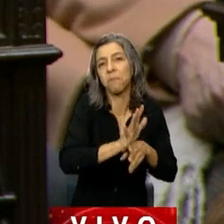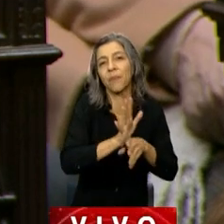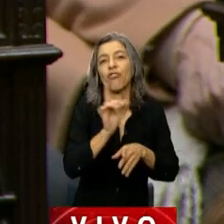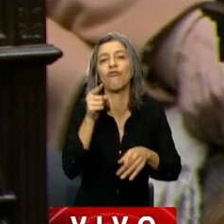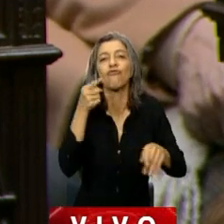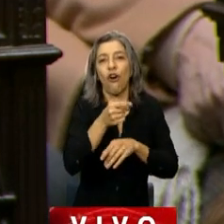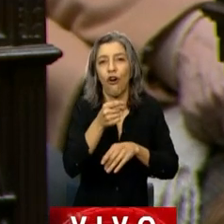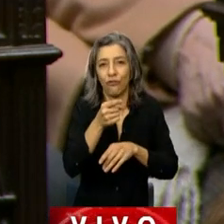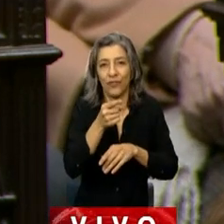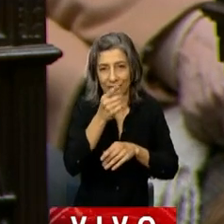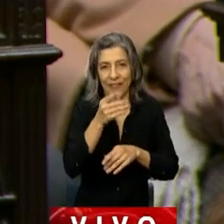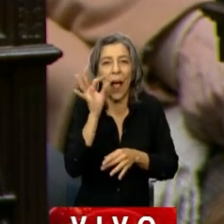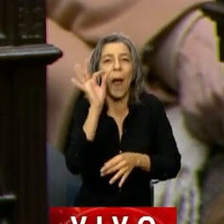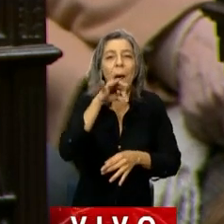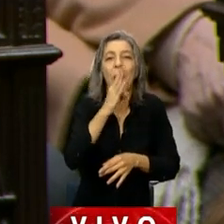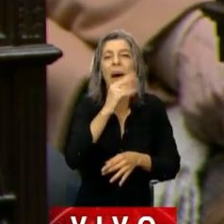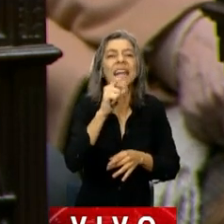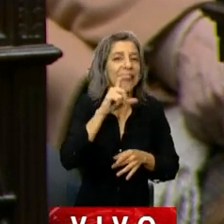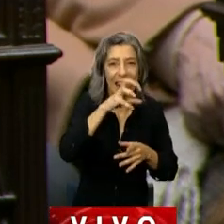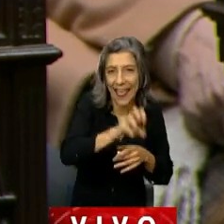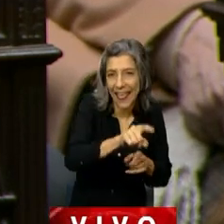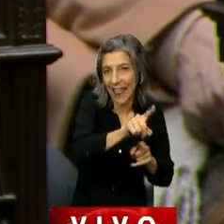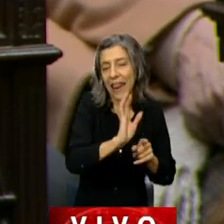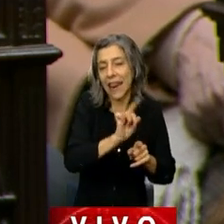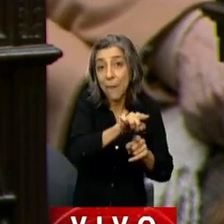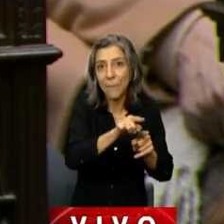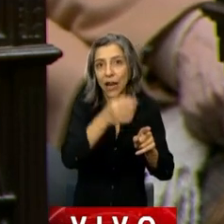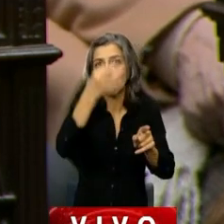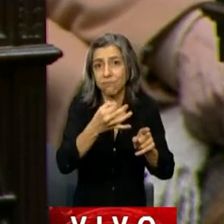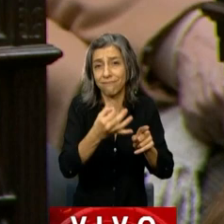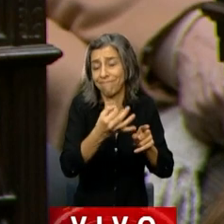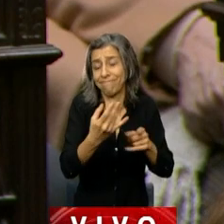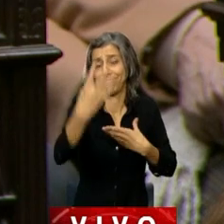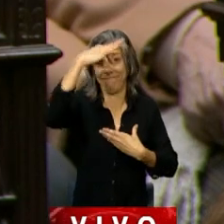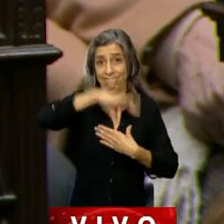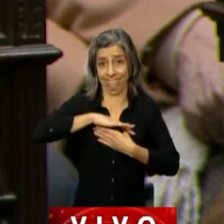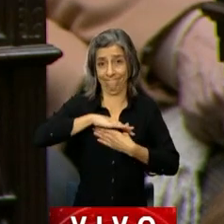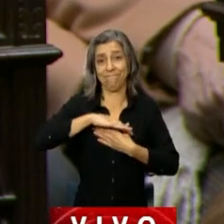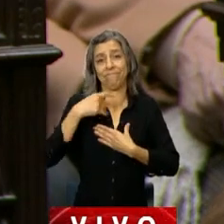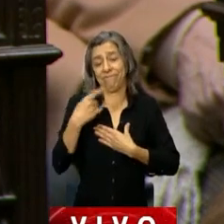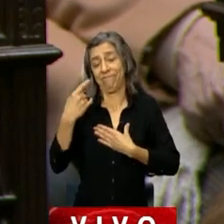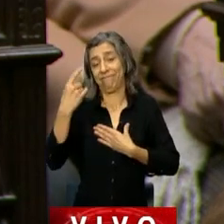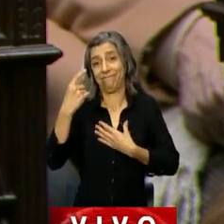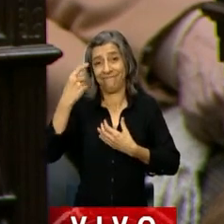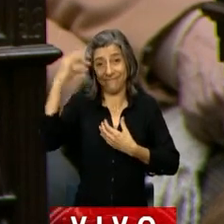abuso de estos antimicrobianos ha generado que estos microbios, virus, parásitos y hongos, muten y